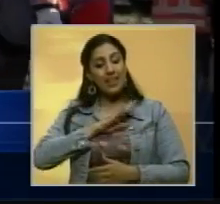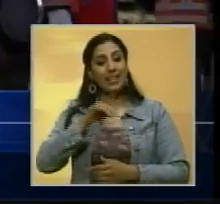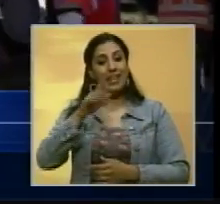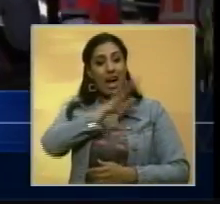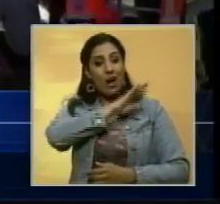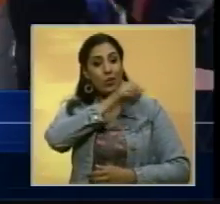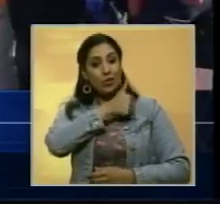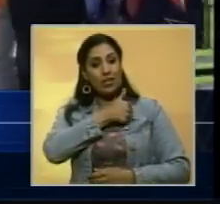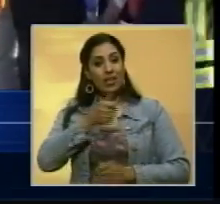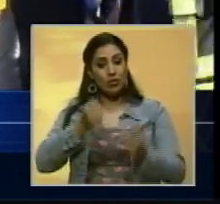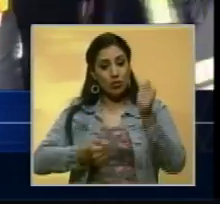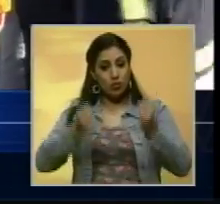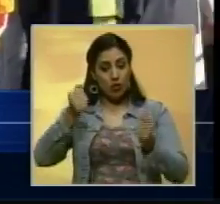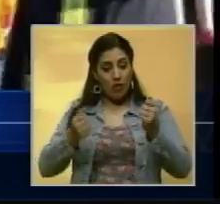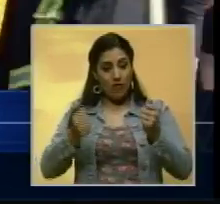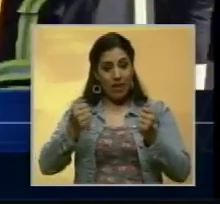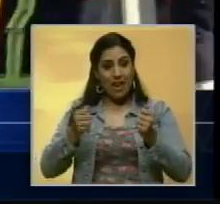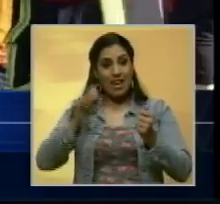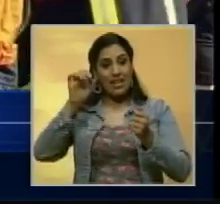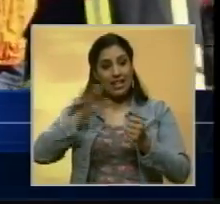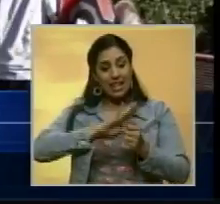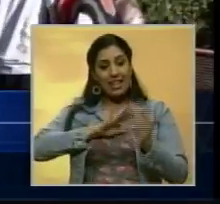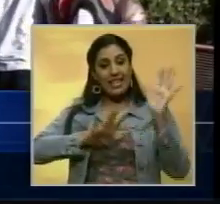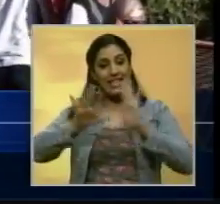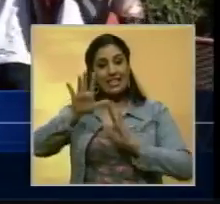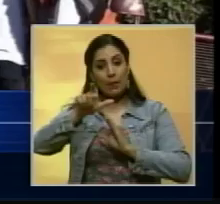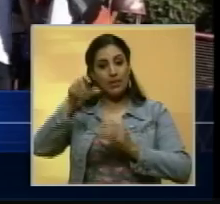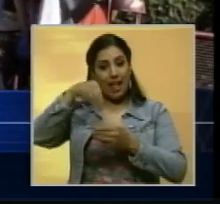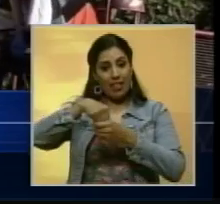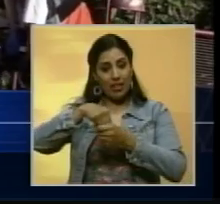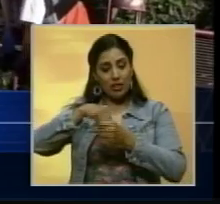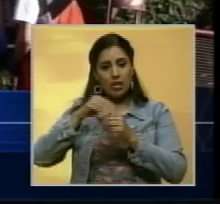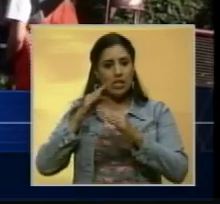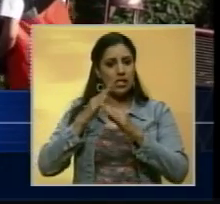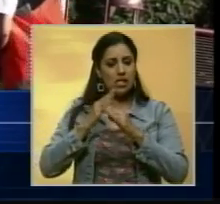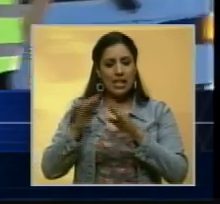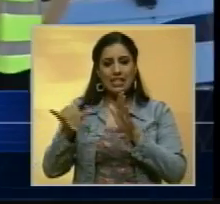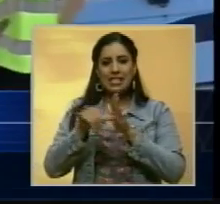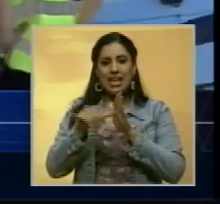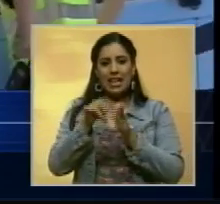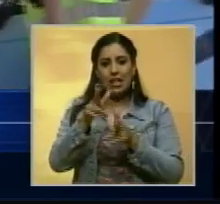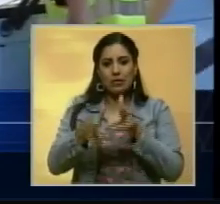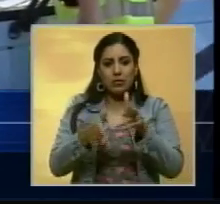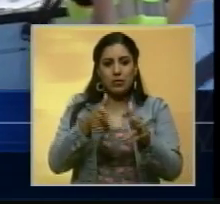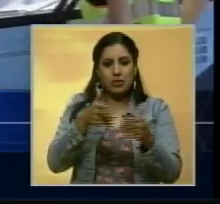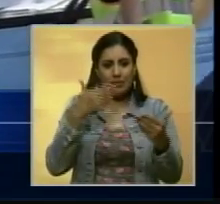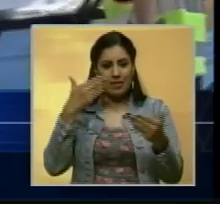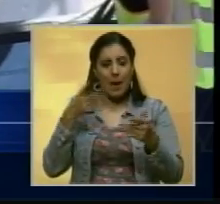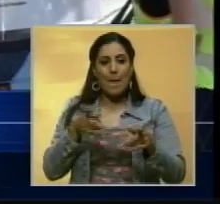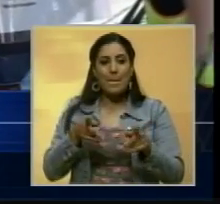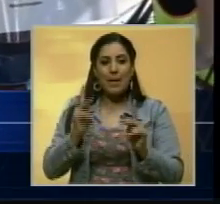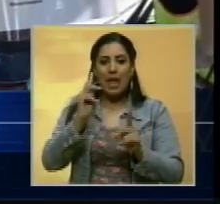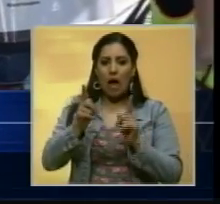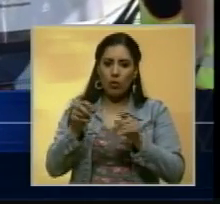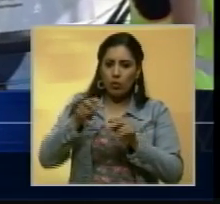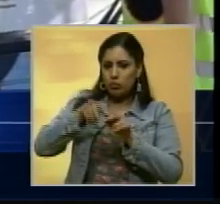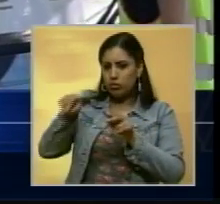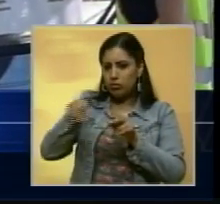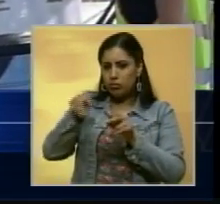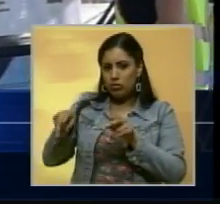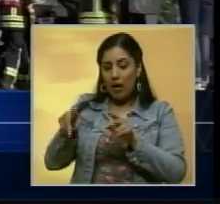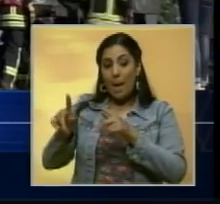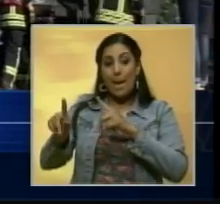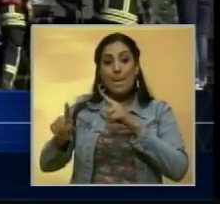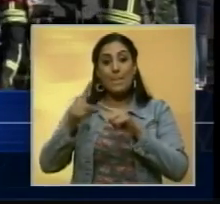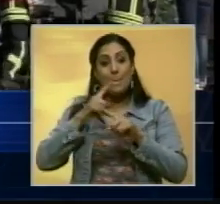las autoridades, el conductor del vehículo en el que viajaban 15 personas se detuvo cerca de un paso a nivel para permitir que algunos pasajeros se bajaran.